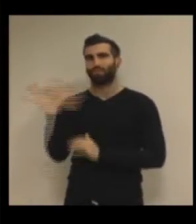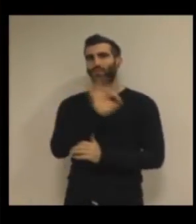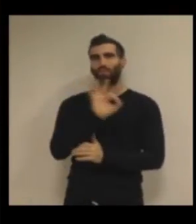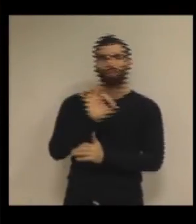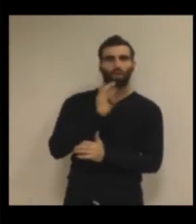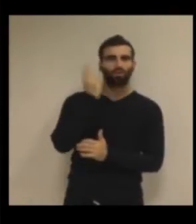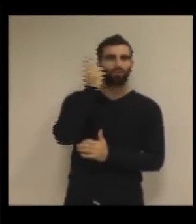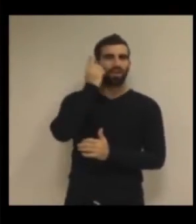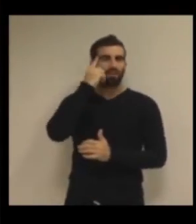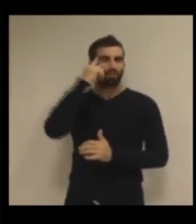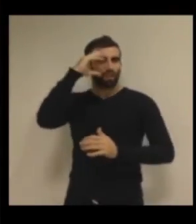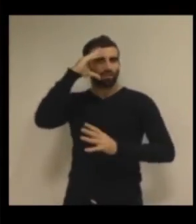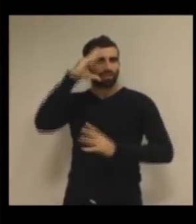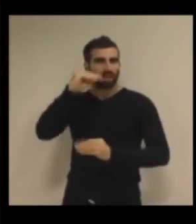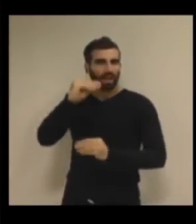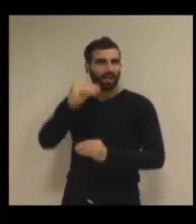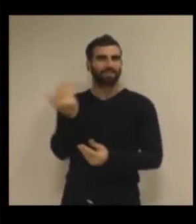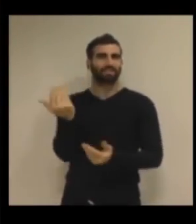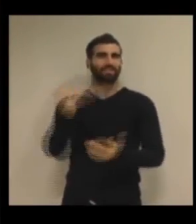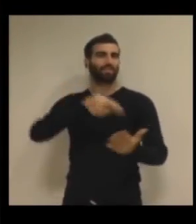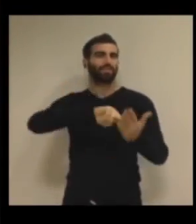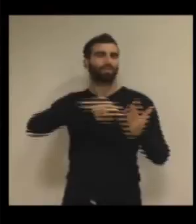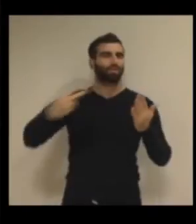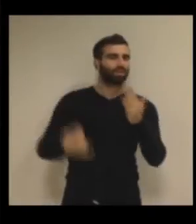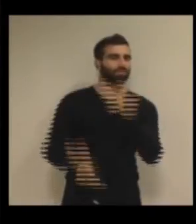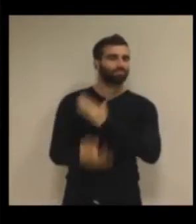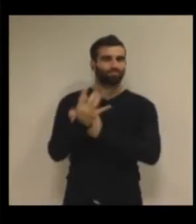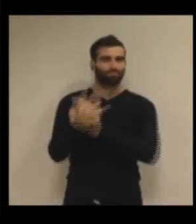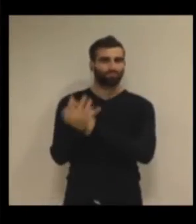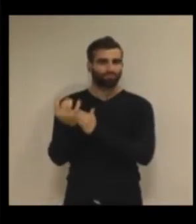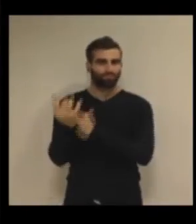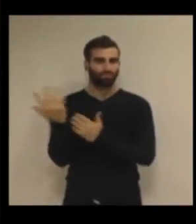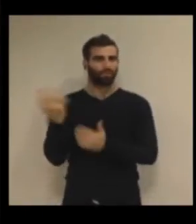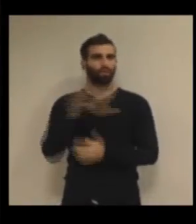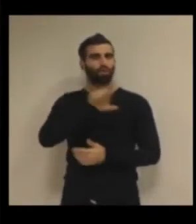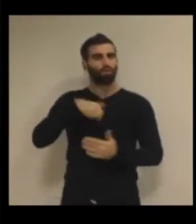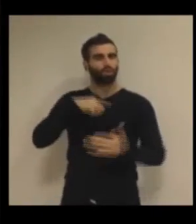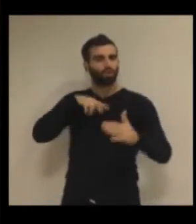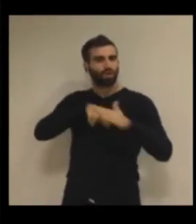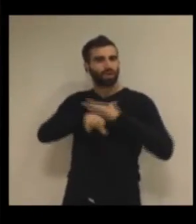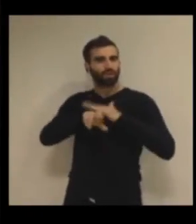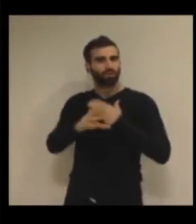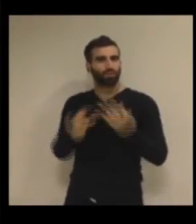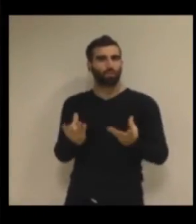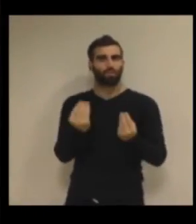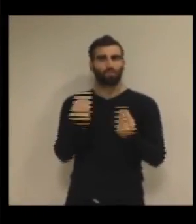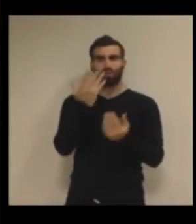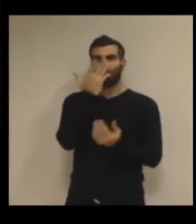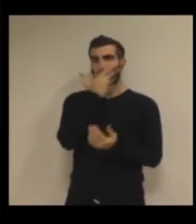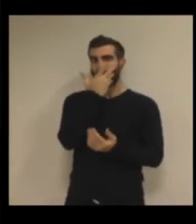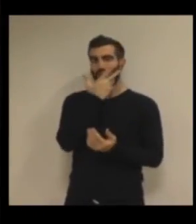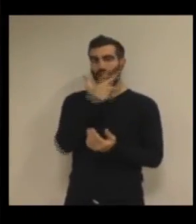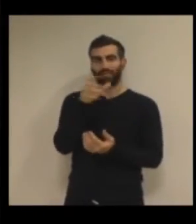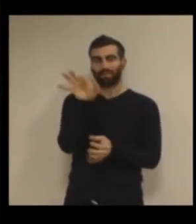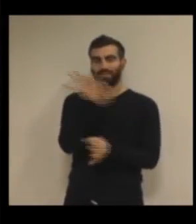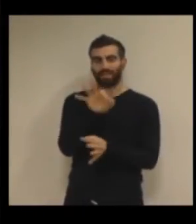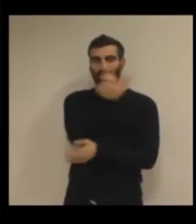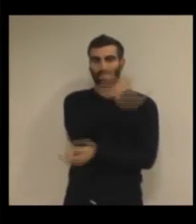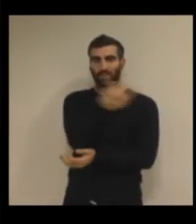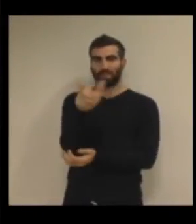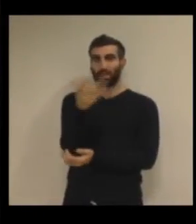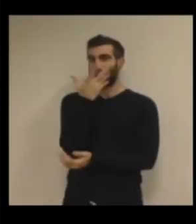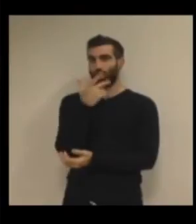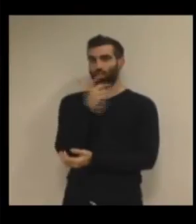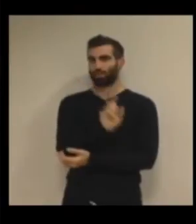nuevos teléfonos inteligentes y nuevas tecnologías, pero tenemos muchos recursos que son completamente desconocidos para la mayoría de los ciudadanos. Y